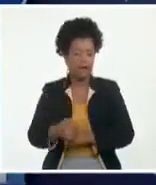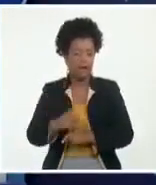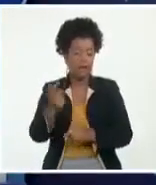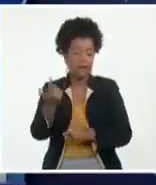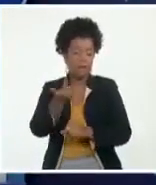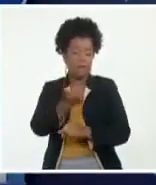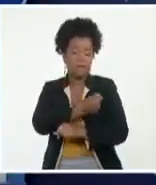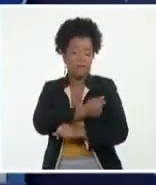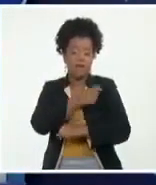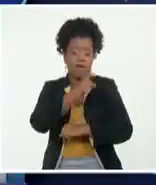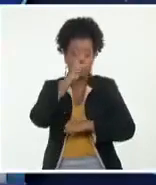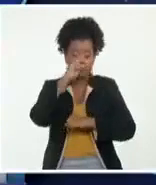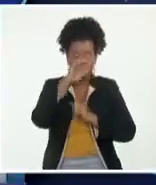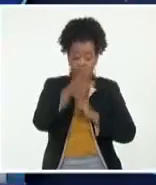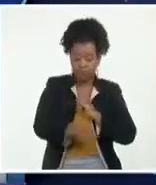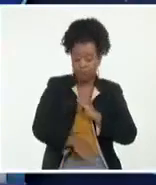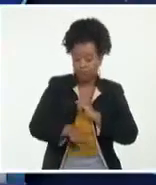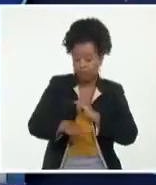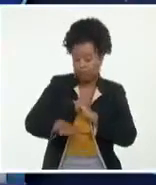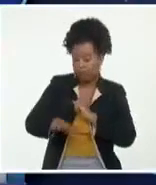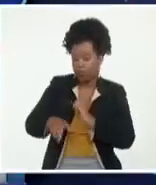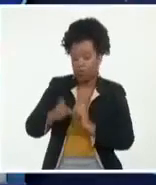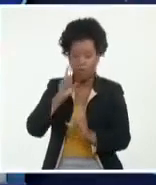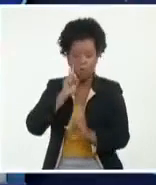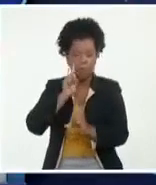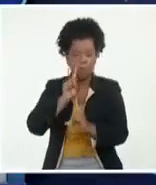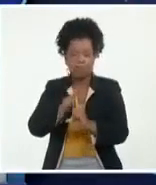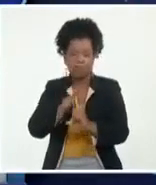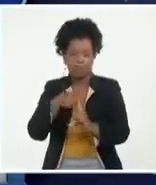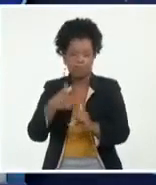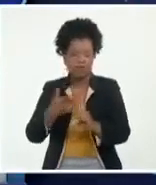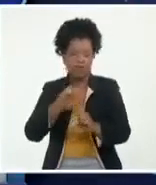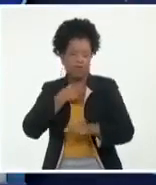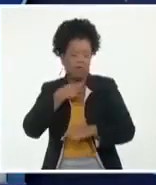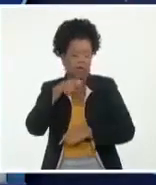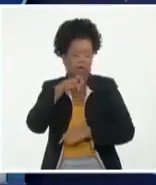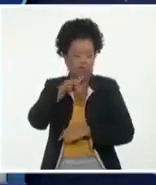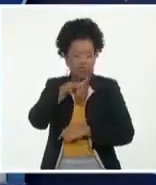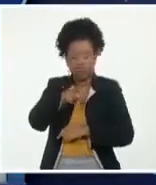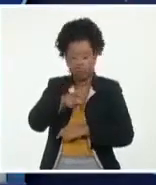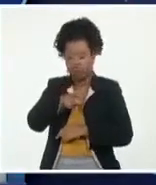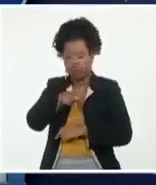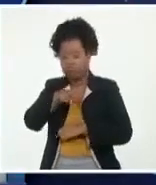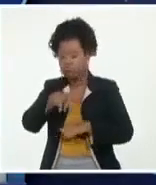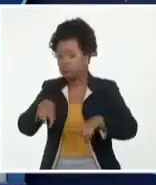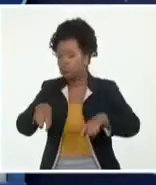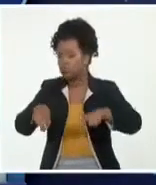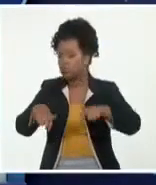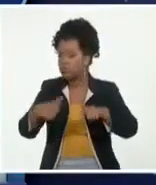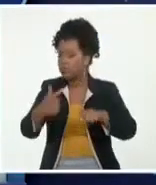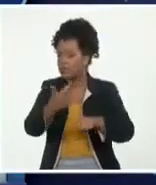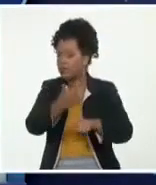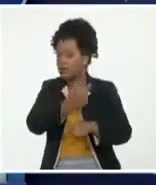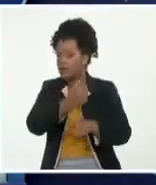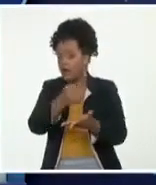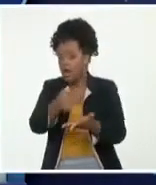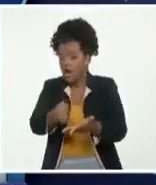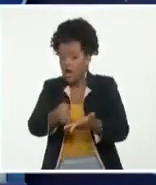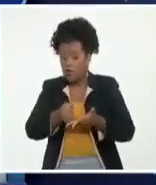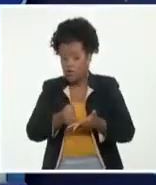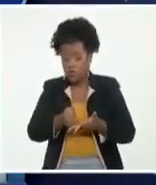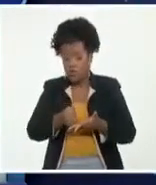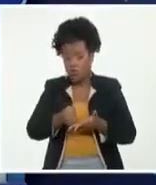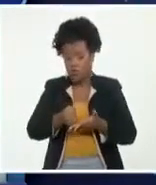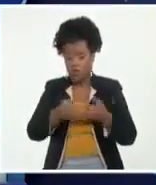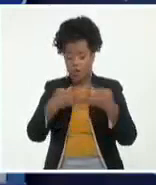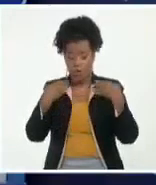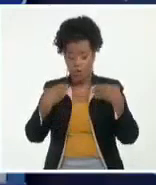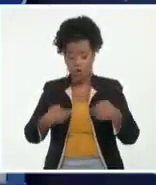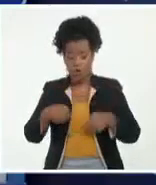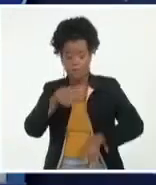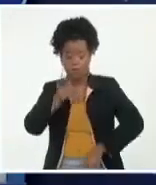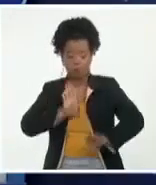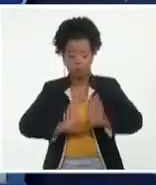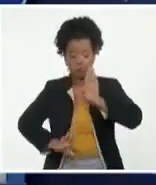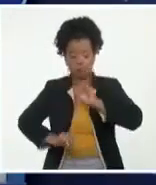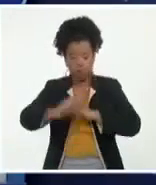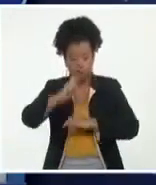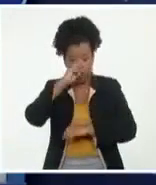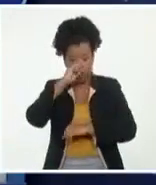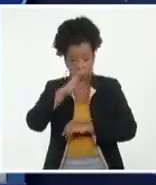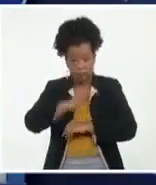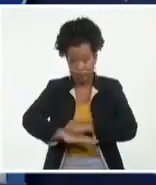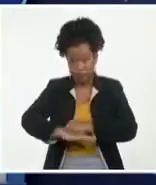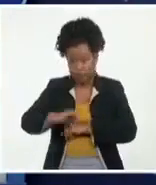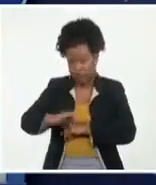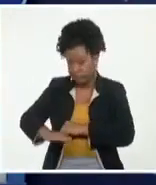de evaluar la seguridad, reactogenicidad e inmunogenicidad del esquema que integran los candidatos Soberana 02 y Soberana